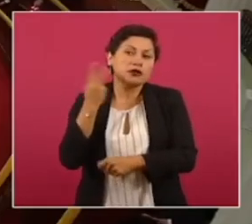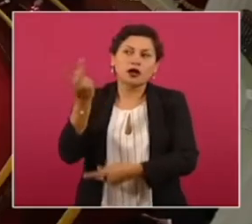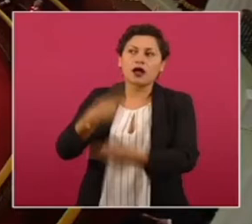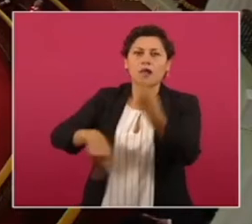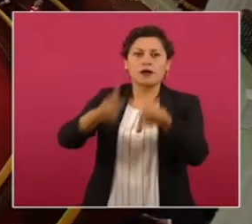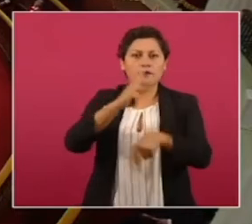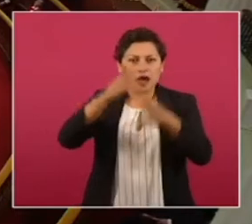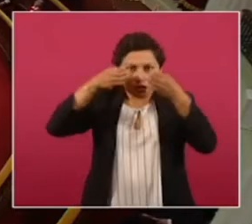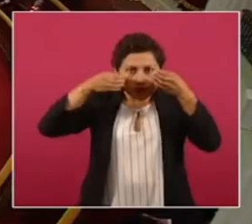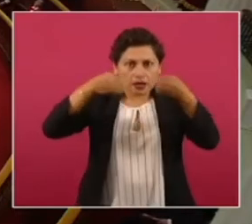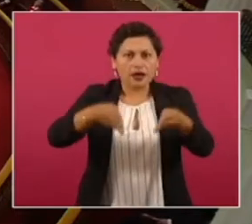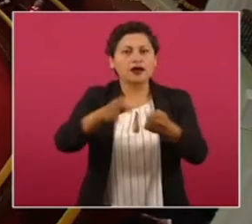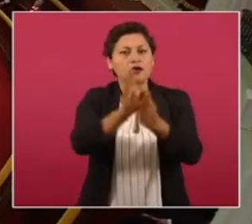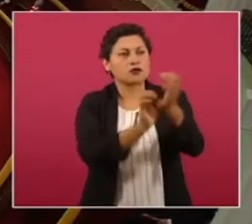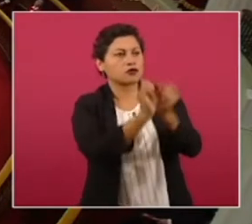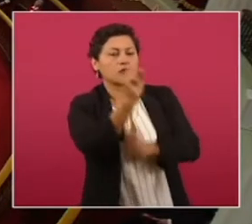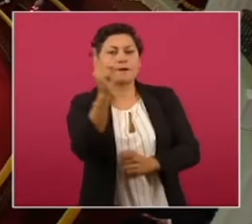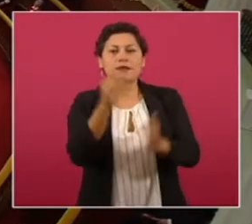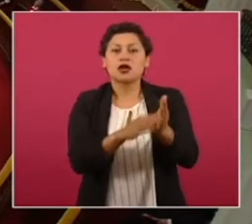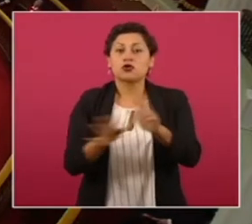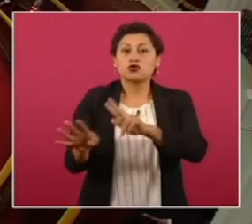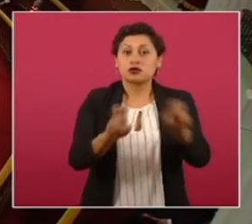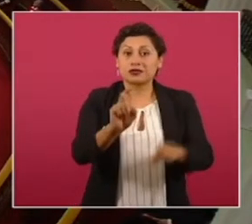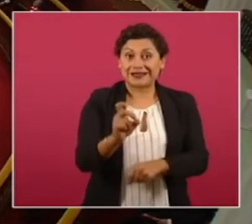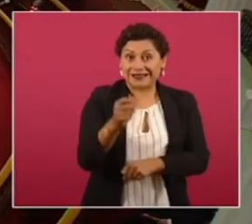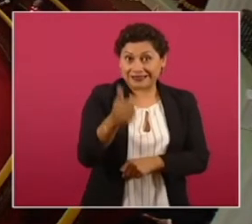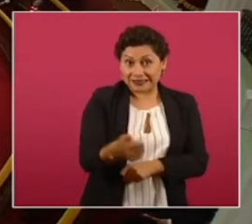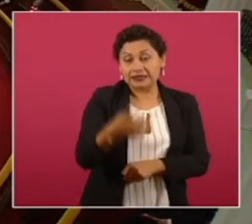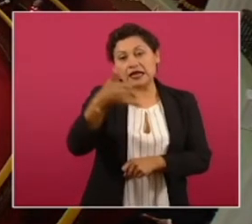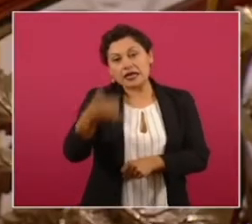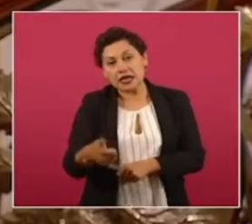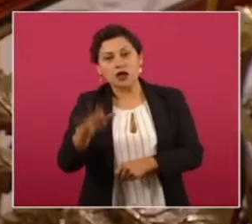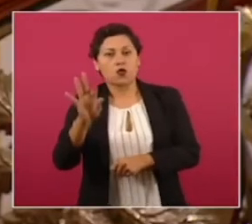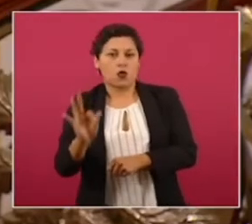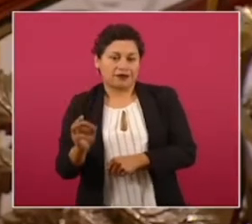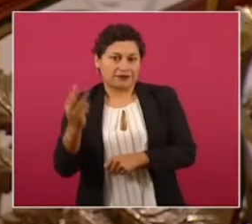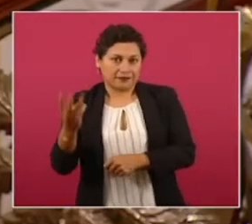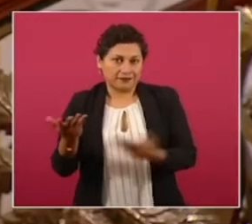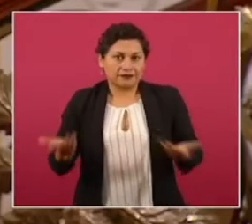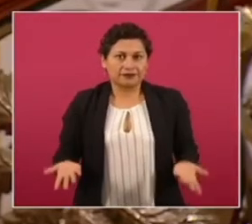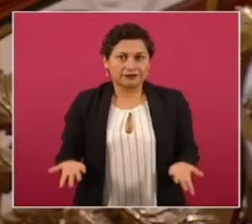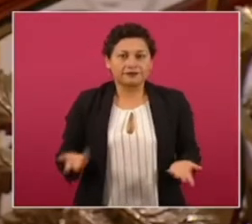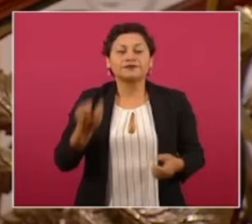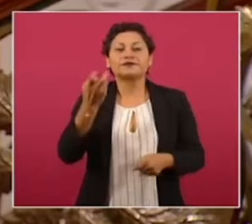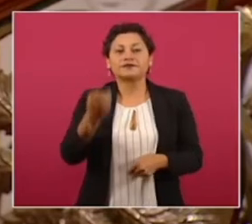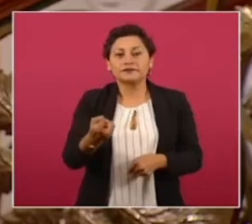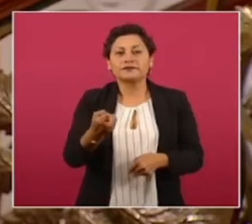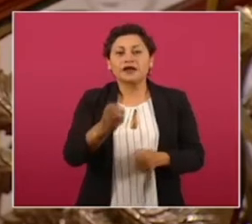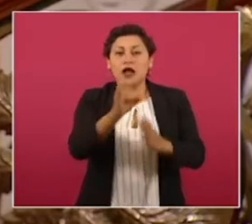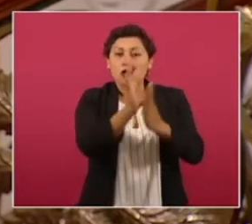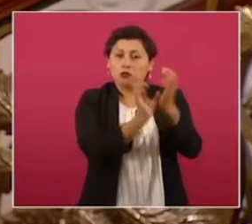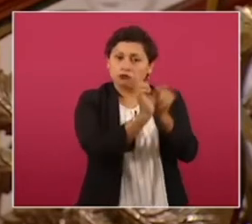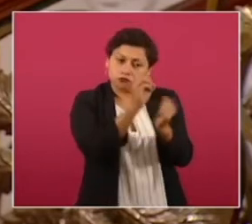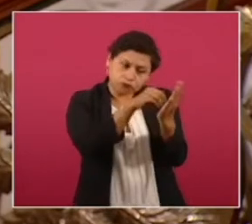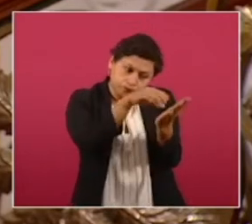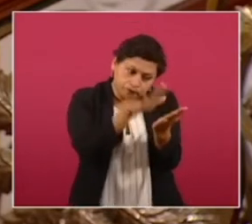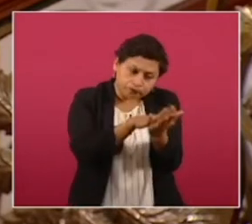de 1836 y de 1843, la restauración constitucional